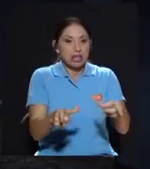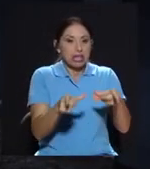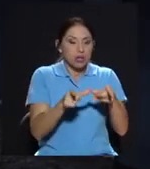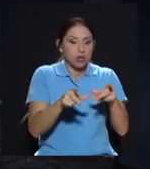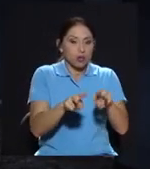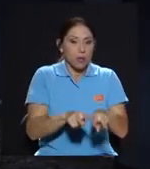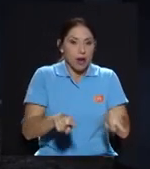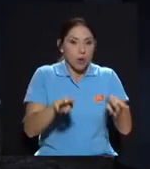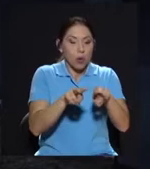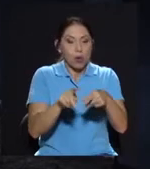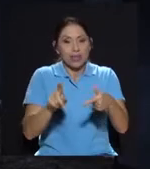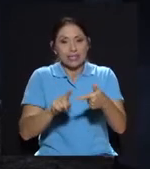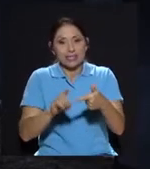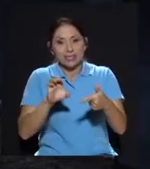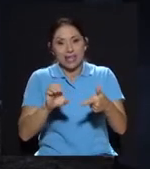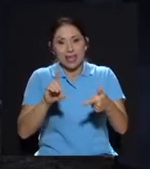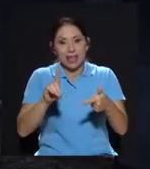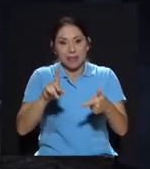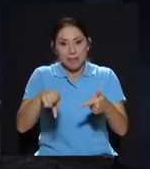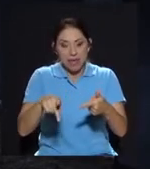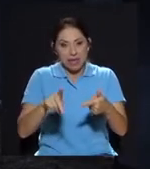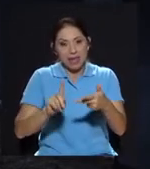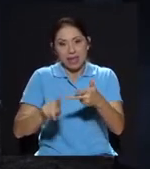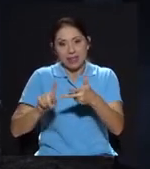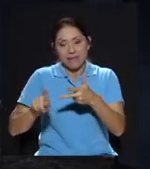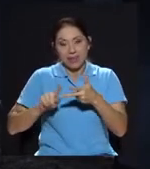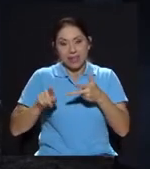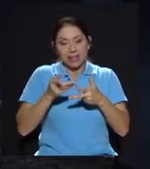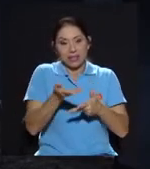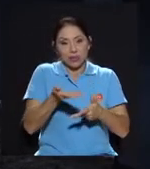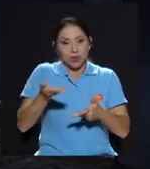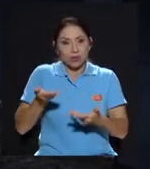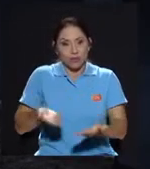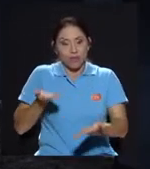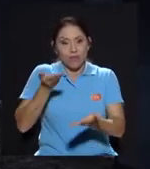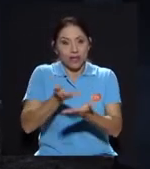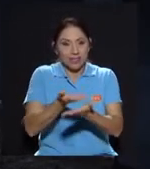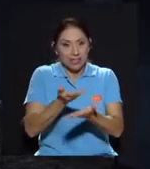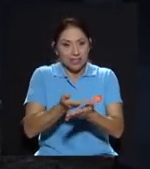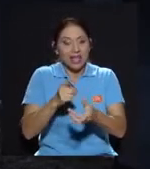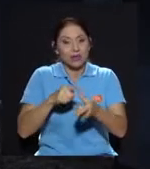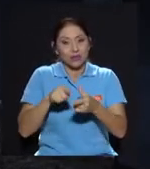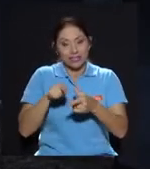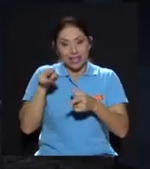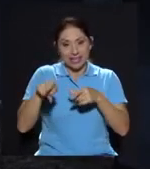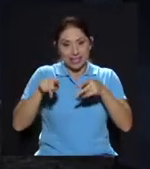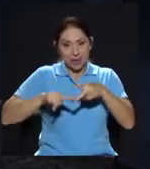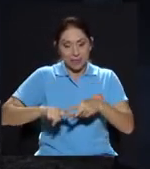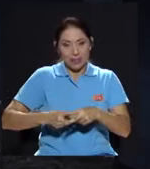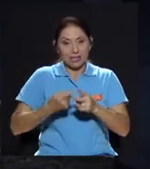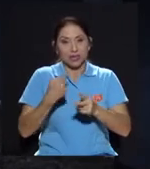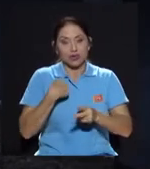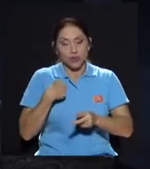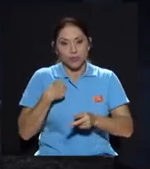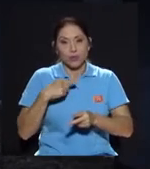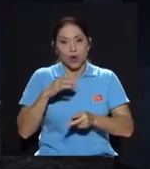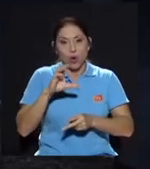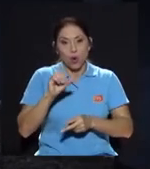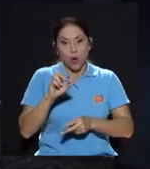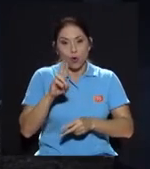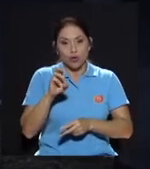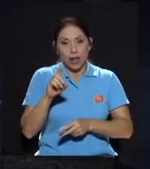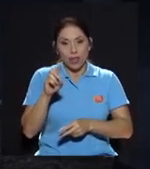o los certificados de depósito en fin lo que el mercado en ese momento ofrecía ya siempre seco haciendo a gente corredor de bolsa y de ahí empecé a